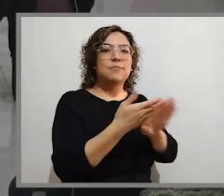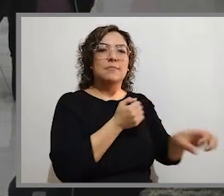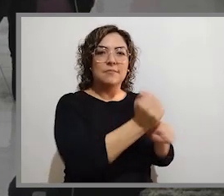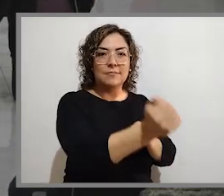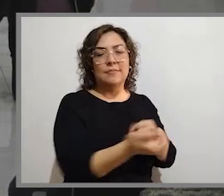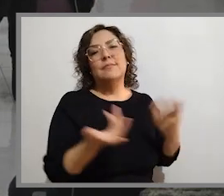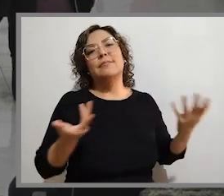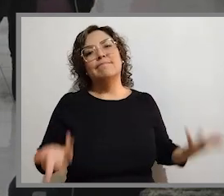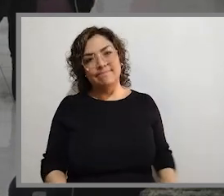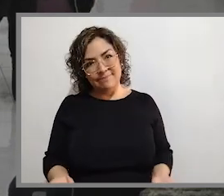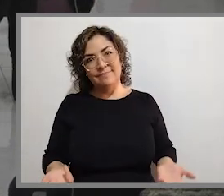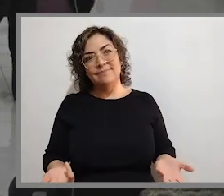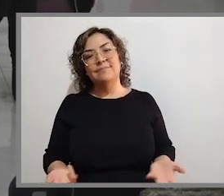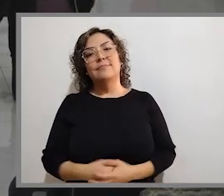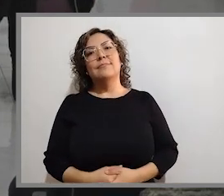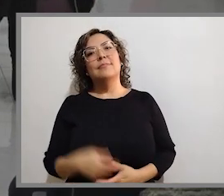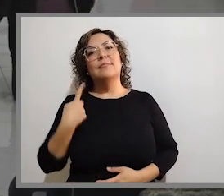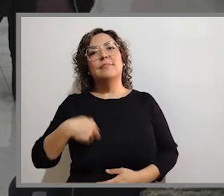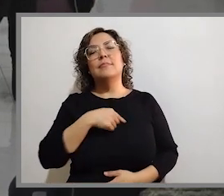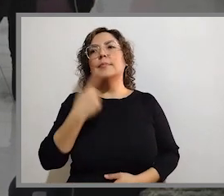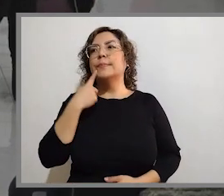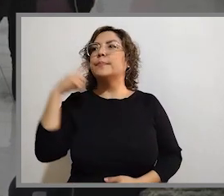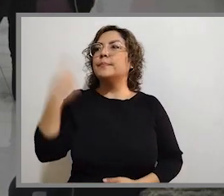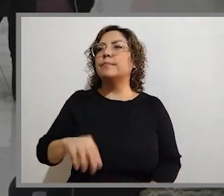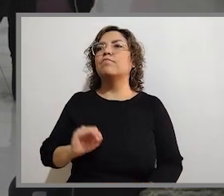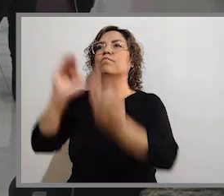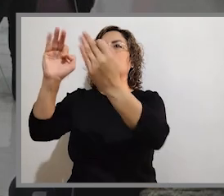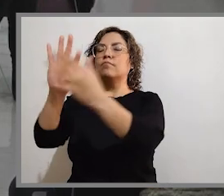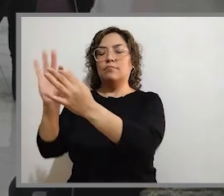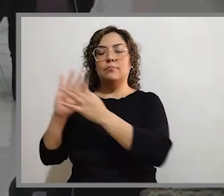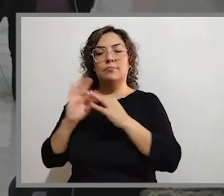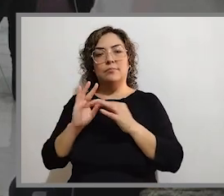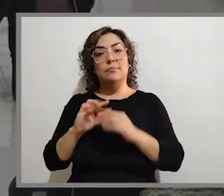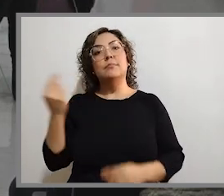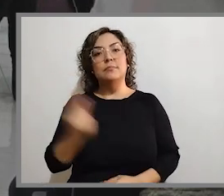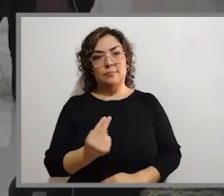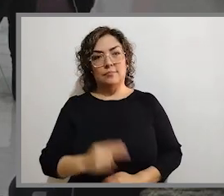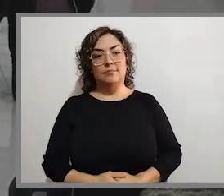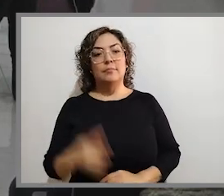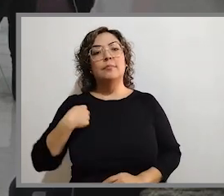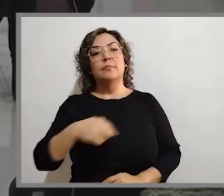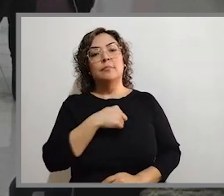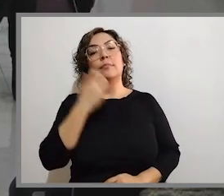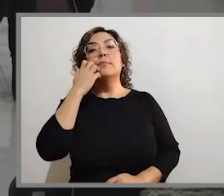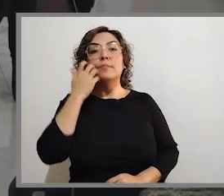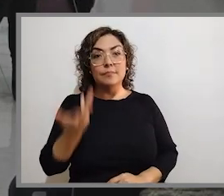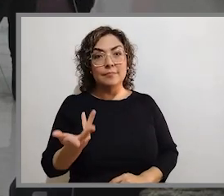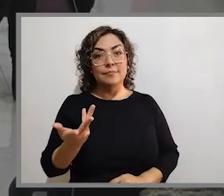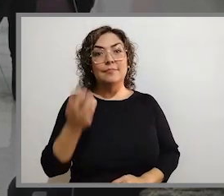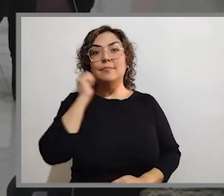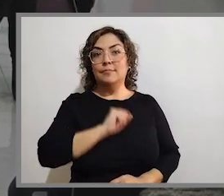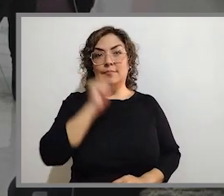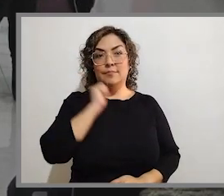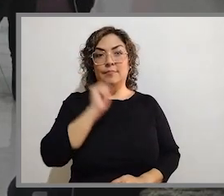tenemos que presentar estas denuncias, porque si no, no vamos a avanzar. ¿Nosotros en qué tenemos que pensar? Sí, en ver cómo